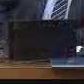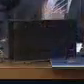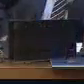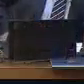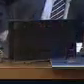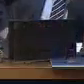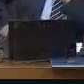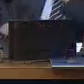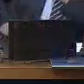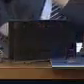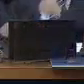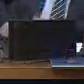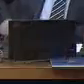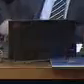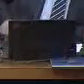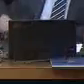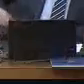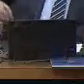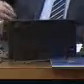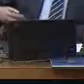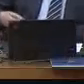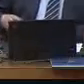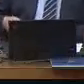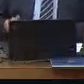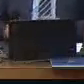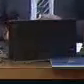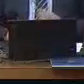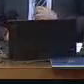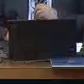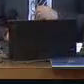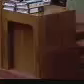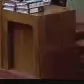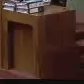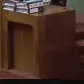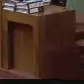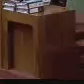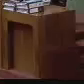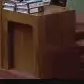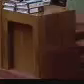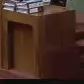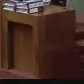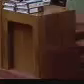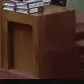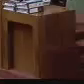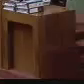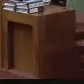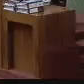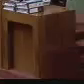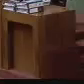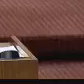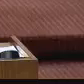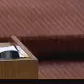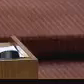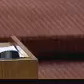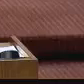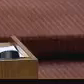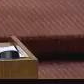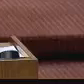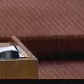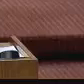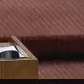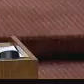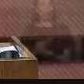Diputado Solberger, por favor, en los 5 minutos de su bancada. Muchas gracias, señor presidente. Señor presidente, estimadas y estimados colegas,